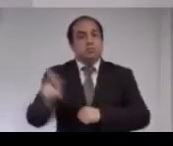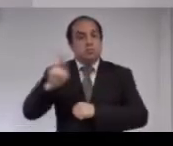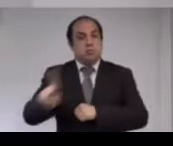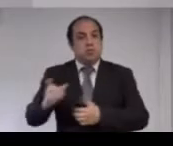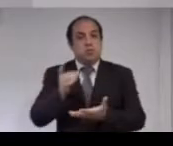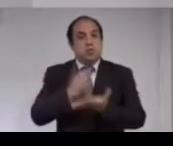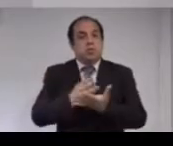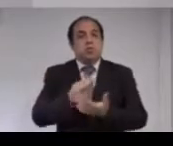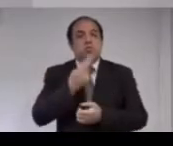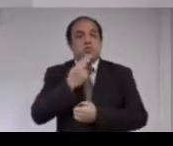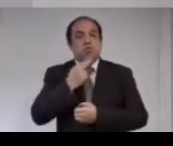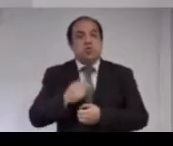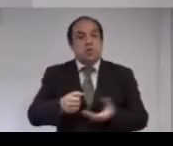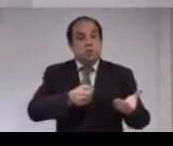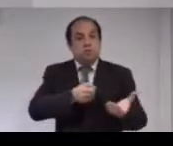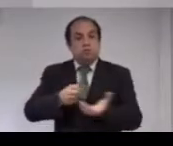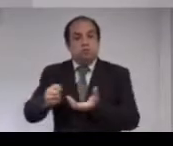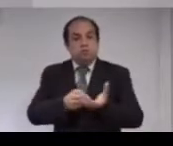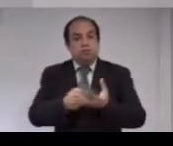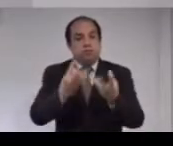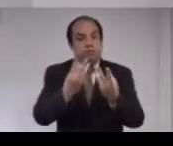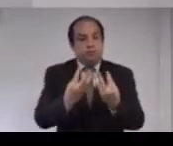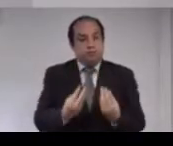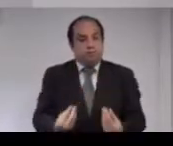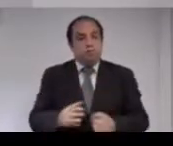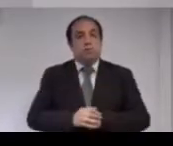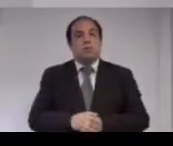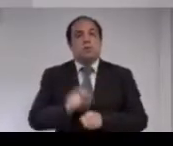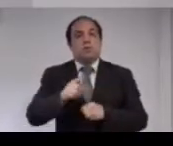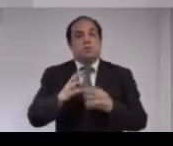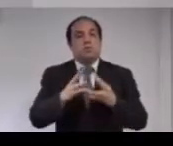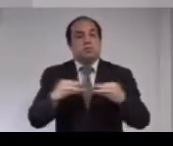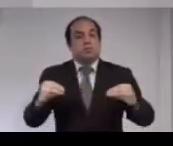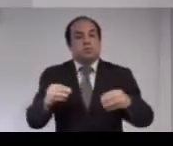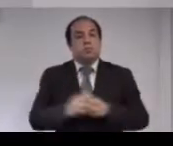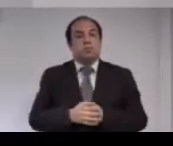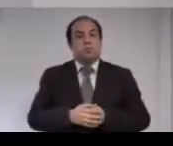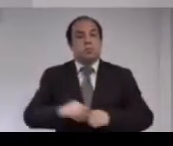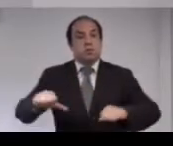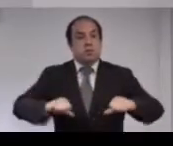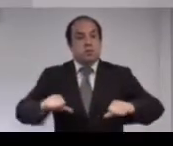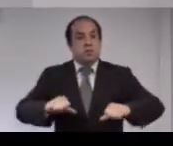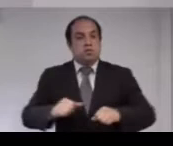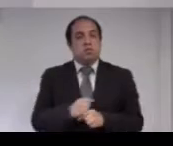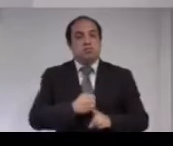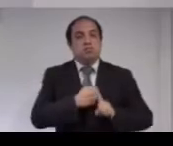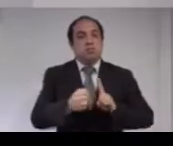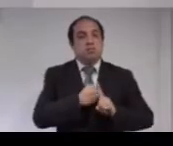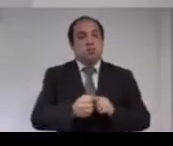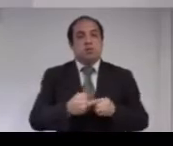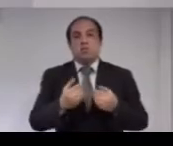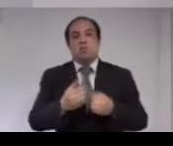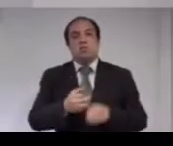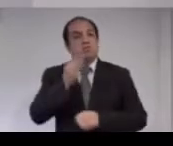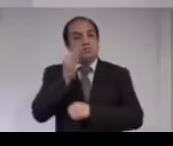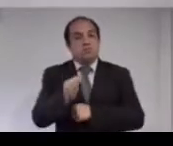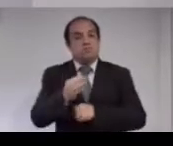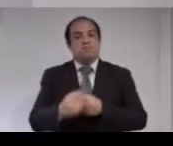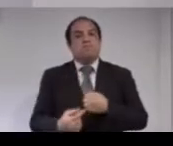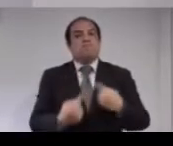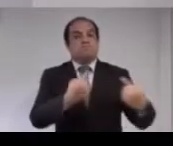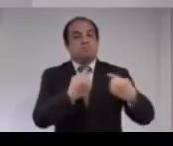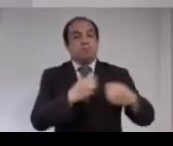para evitar un incendio mayor y disuadir las acciones de violencia sin entrar en provocaciones. También se tiene registro de